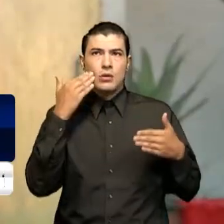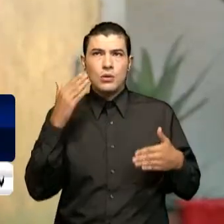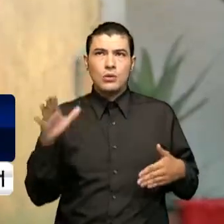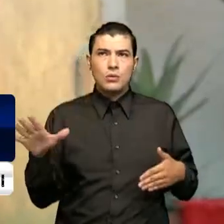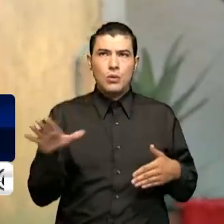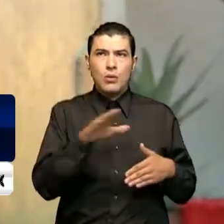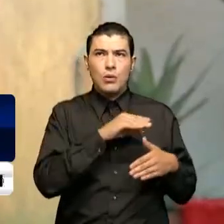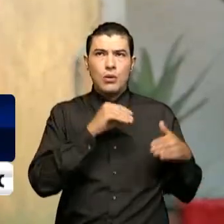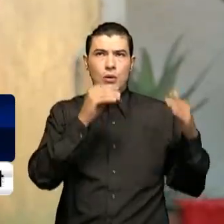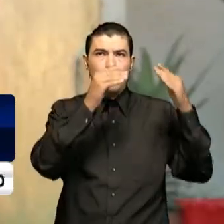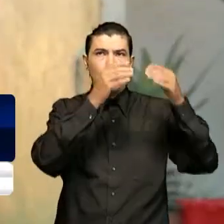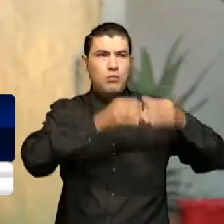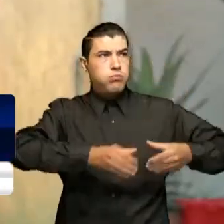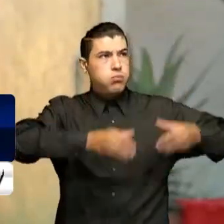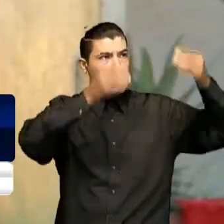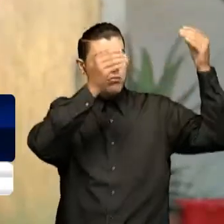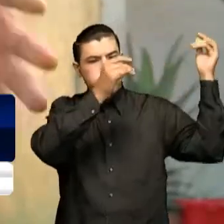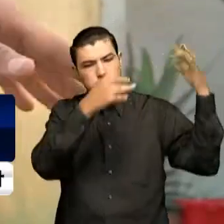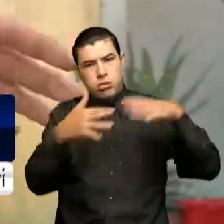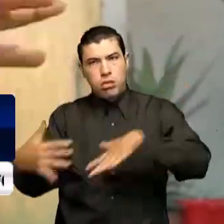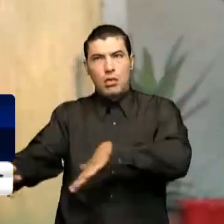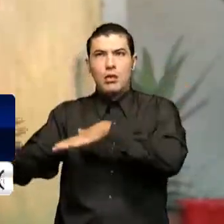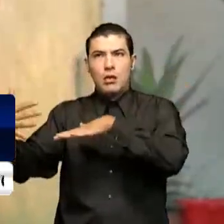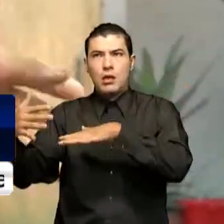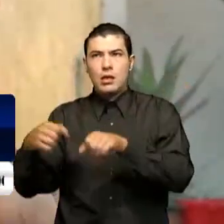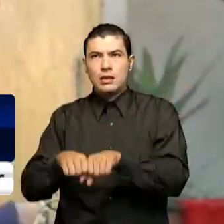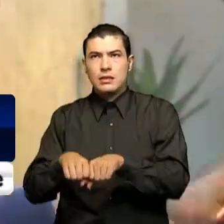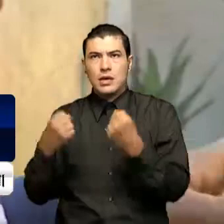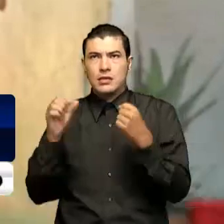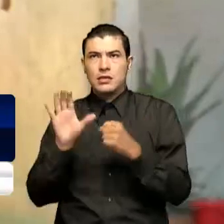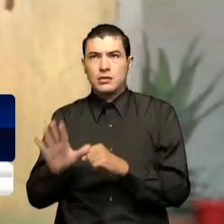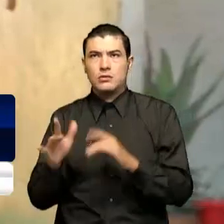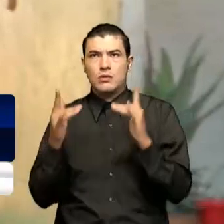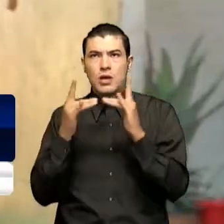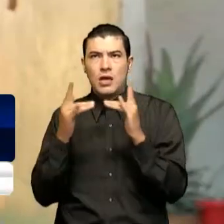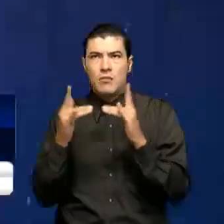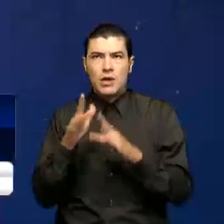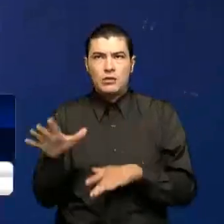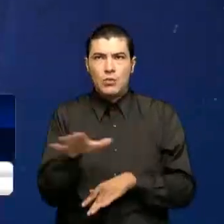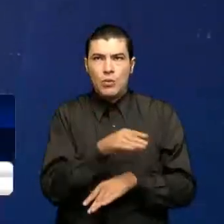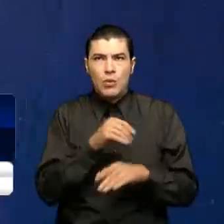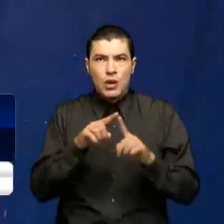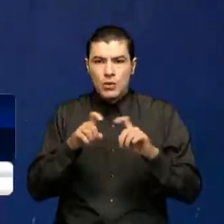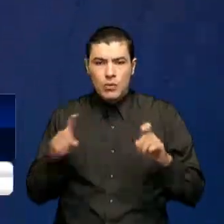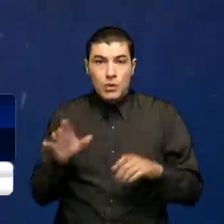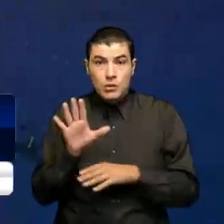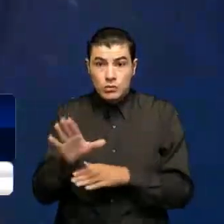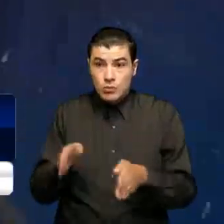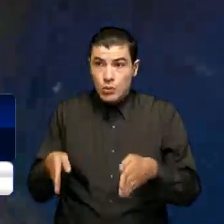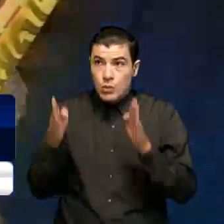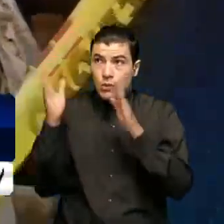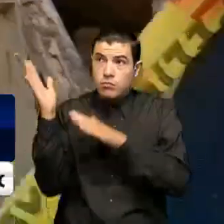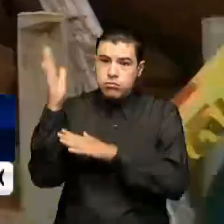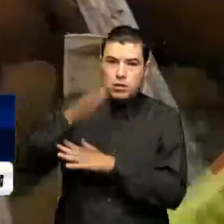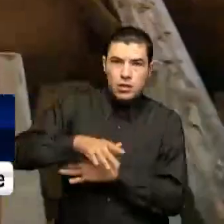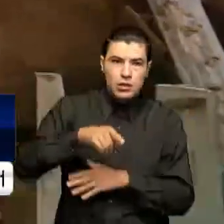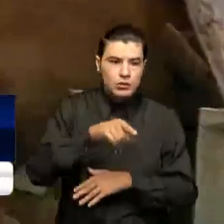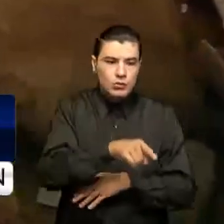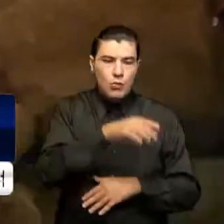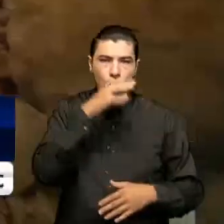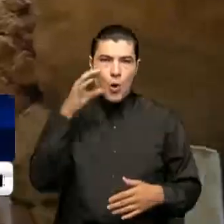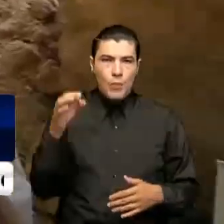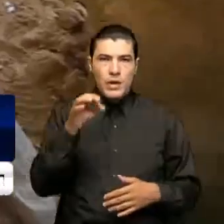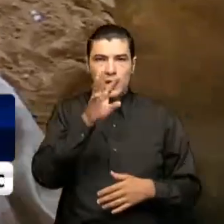seca la pared se nos viene para acá todo el daño las camas todo todo los muebles el muro colapsó sobre el hombre de